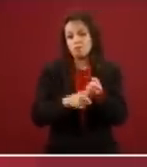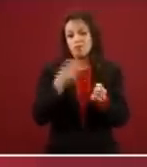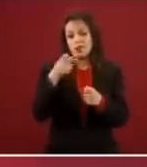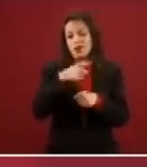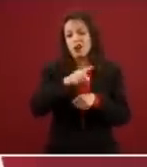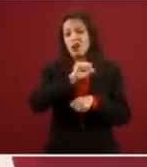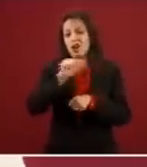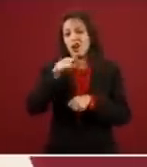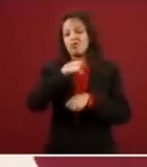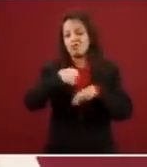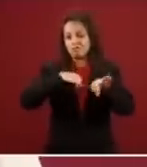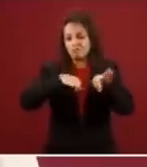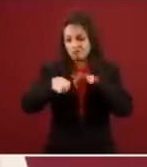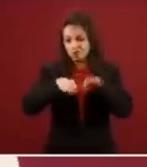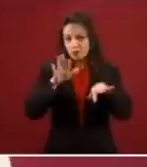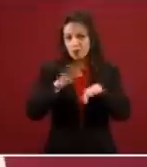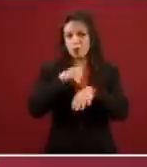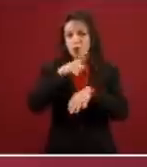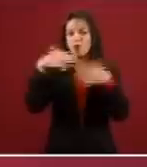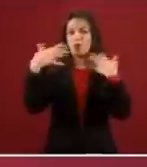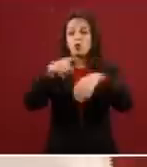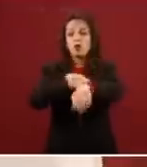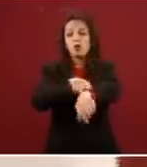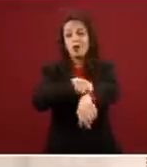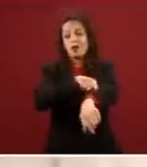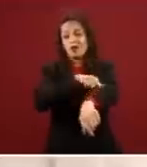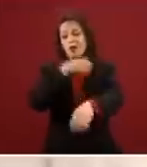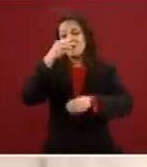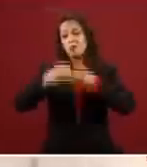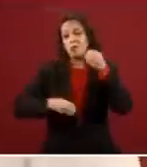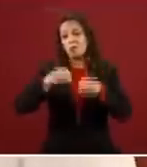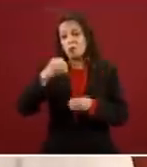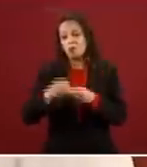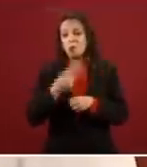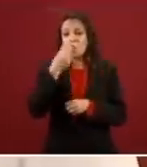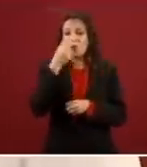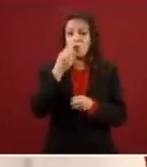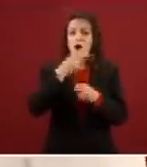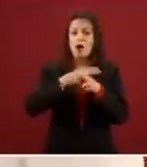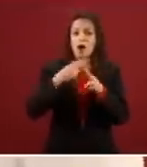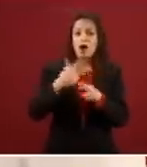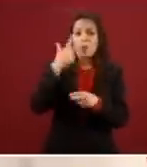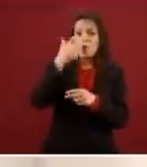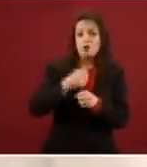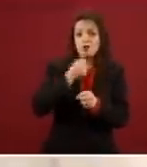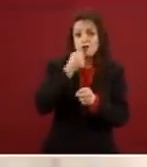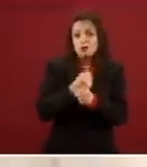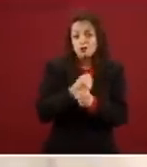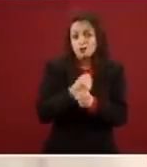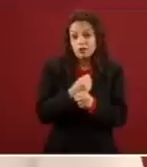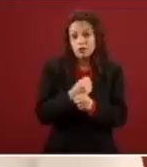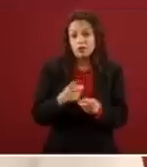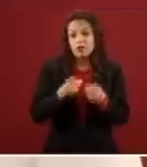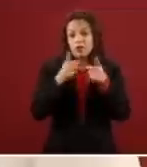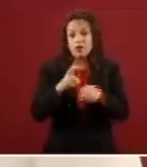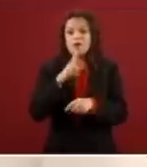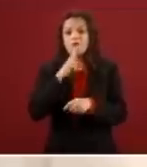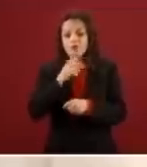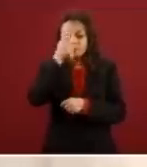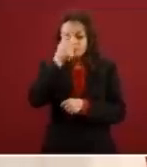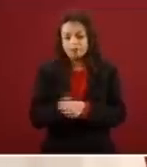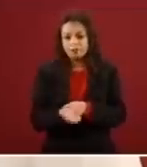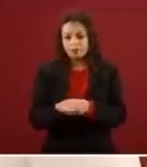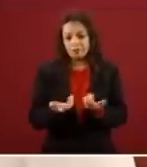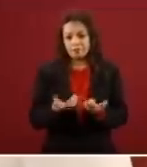son juicios que duran entre 2, 4, hasta 8 años en resolverse, y por eso la reforma atendió no